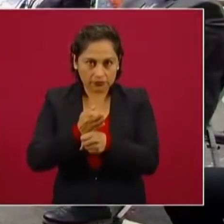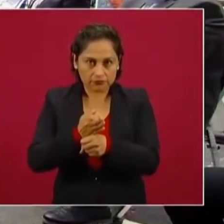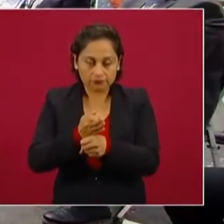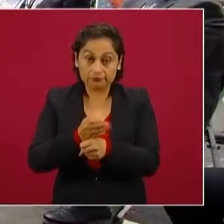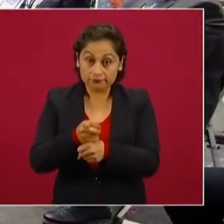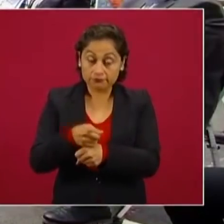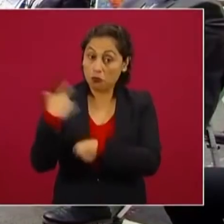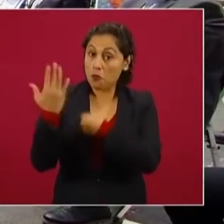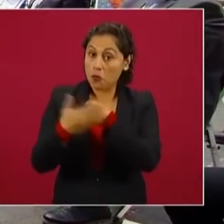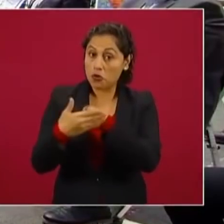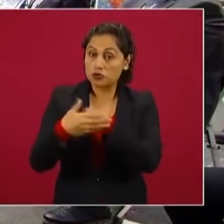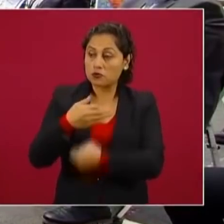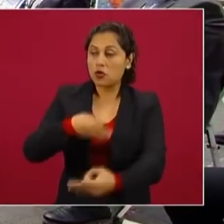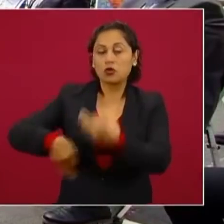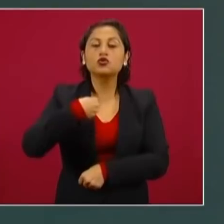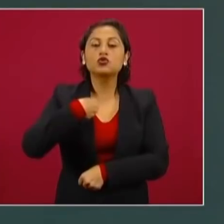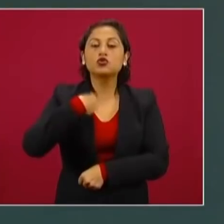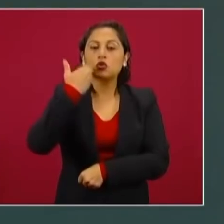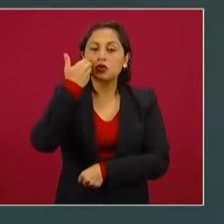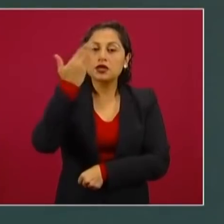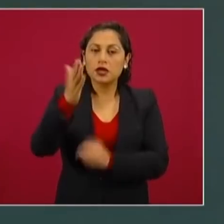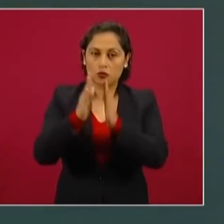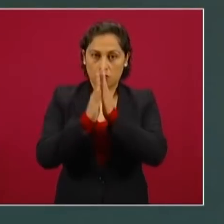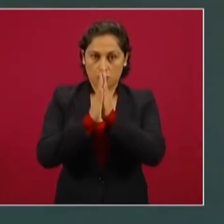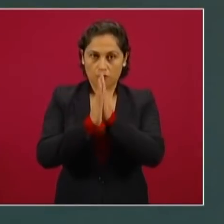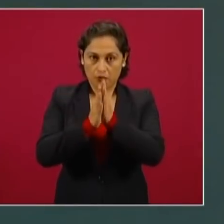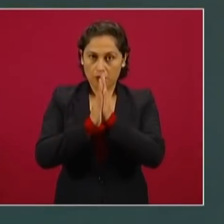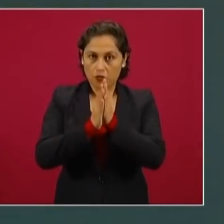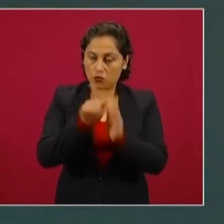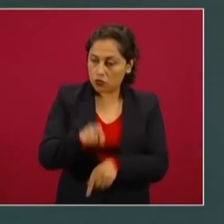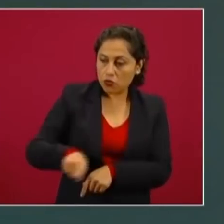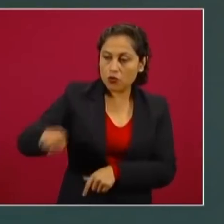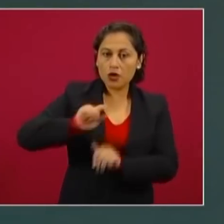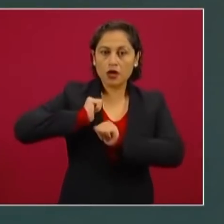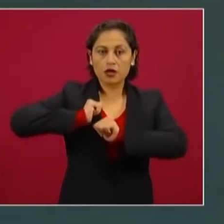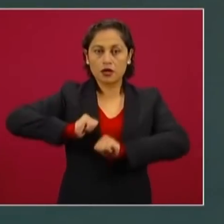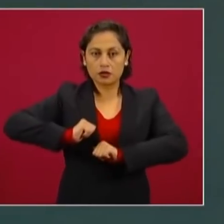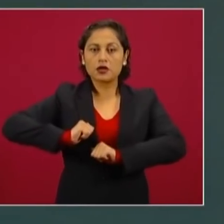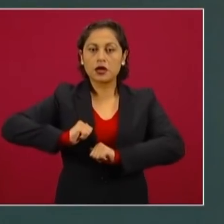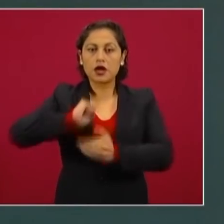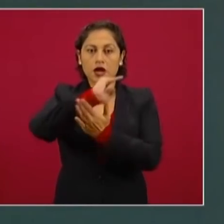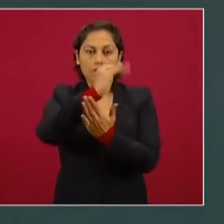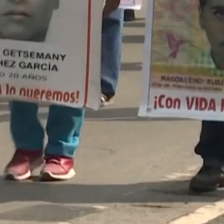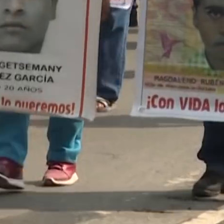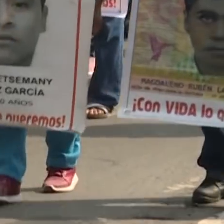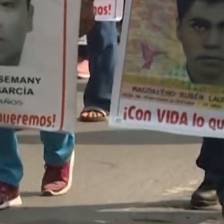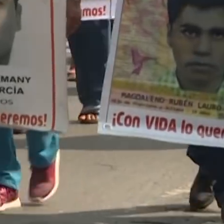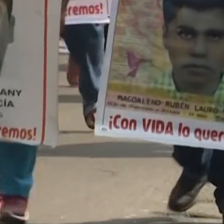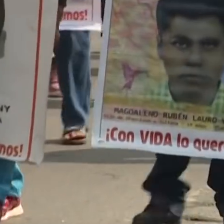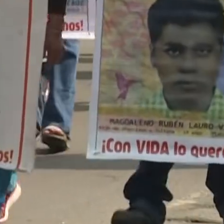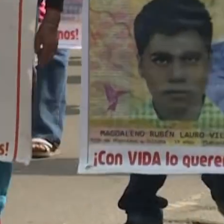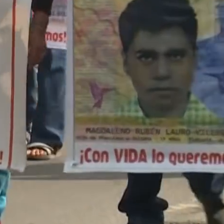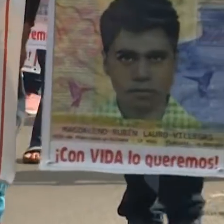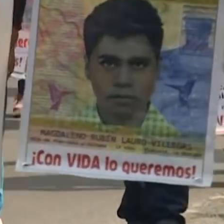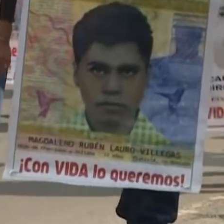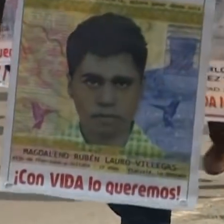y policías coludidos con el cártel del narcotráfico guerreros unidos el gobierno del ex presidente enrique peña nieto-